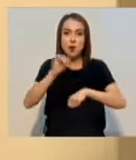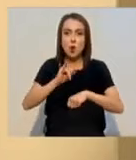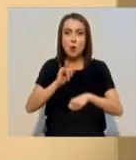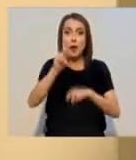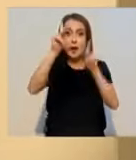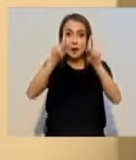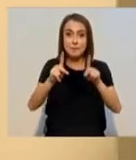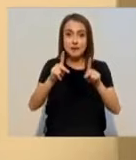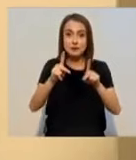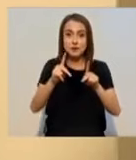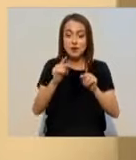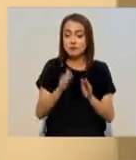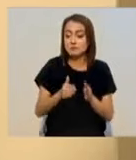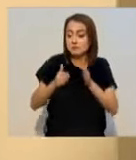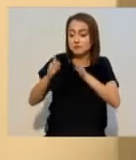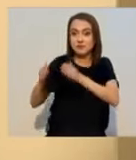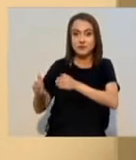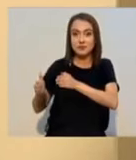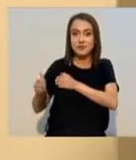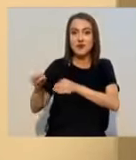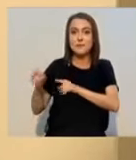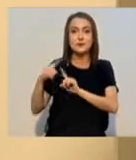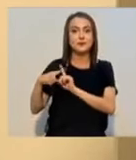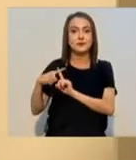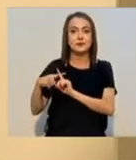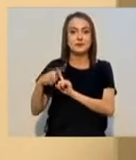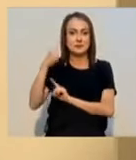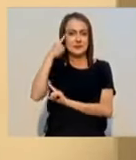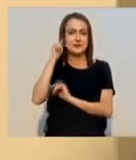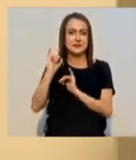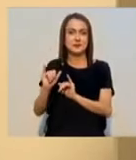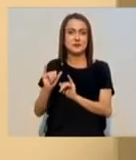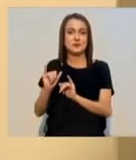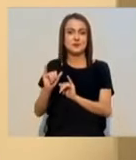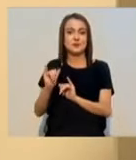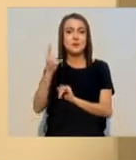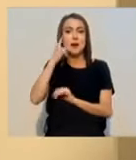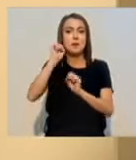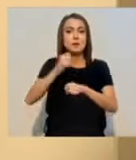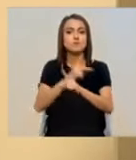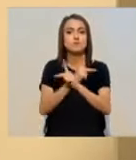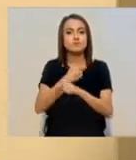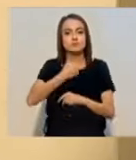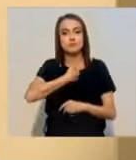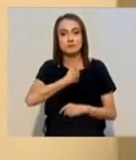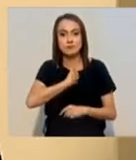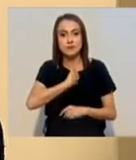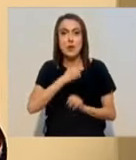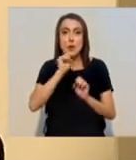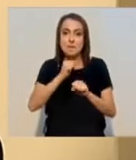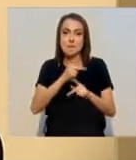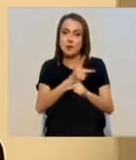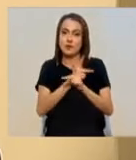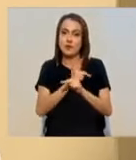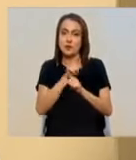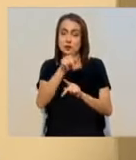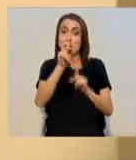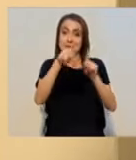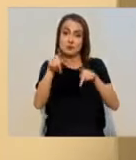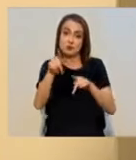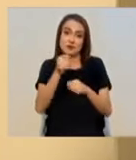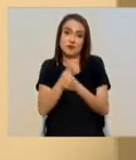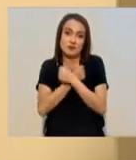la persona que la tiene al lado es positiva. Eso es para protegerse usted mismo y proteger a sus seres